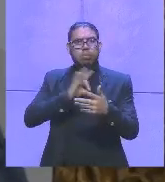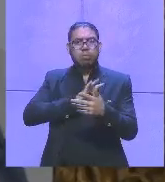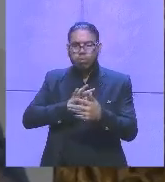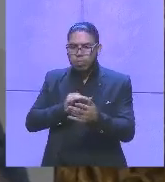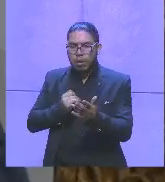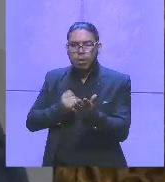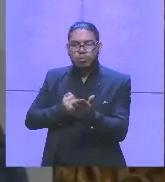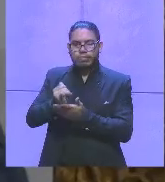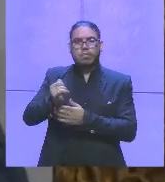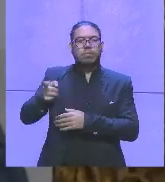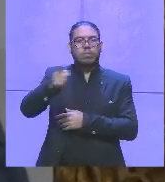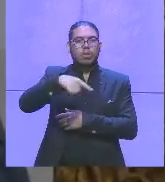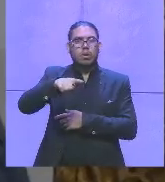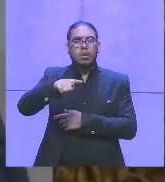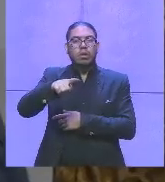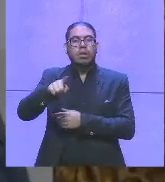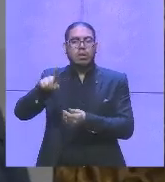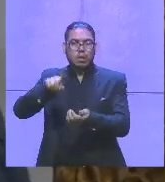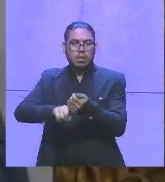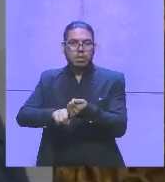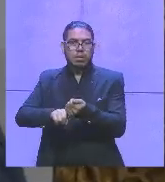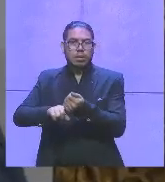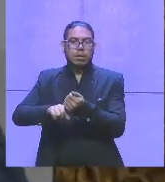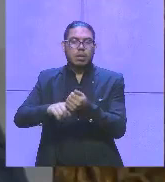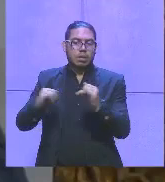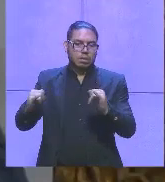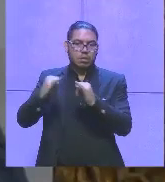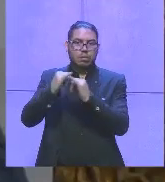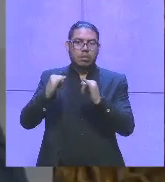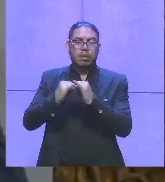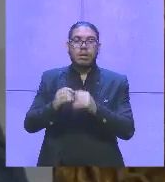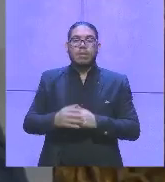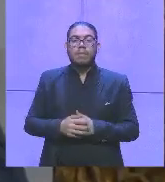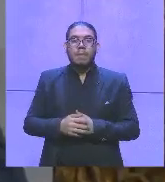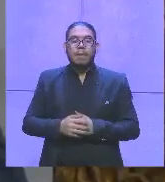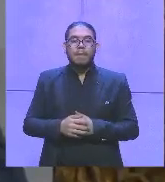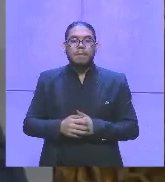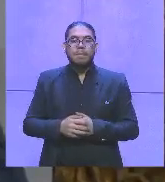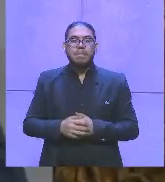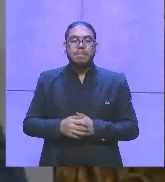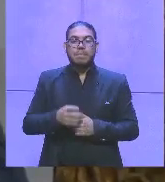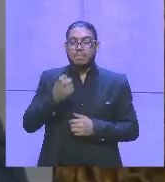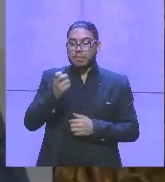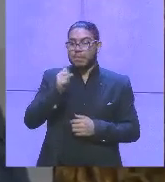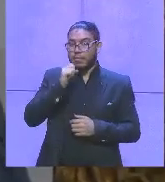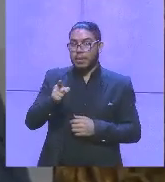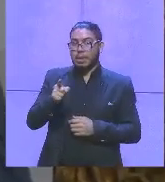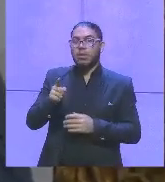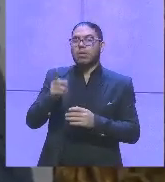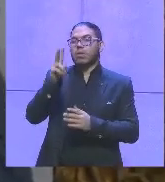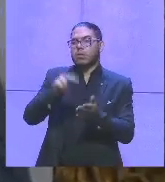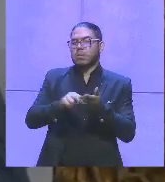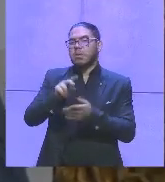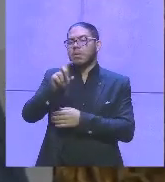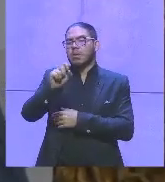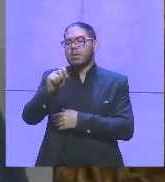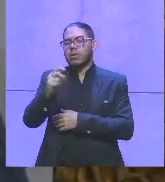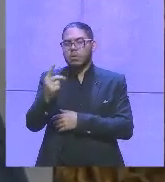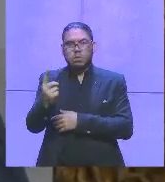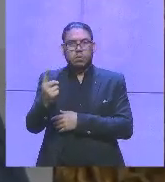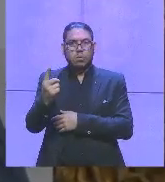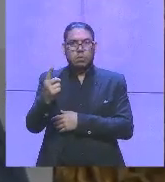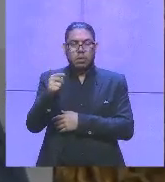órganos electorales. Y este es el caso de esta obra, Elecciones 2021, que